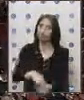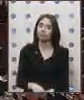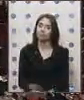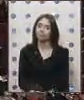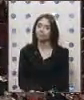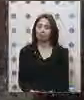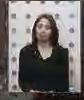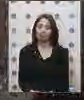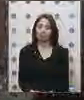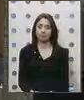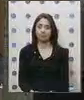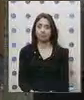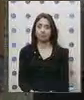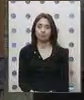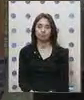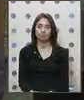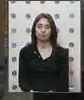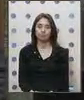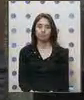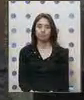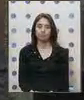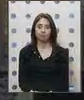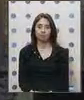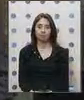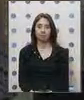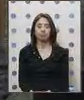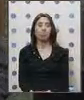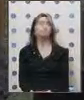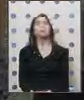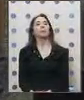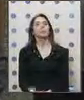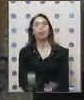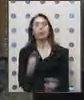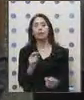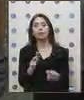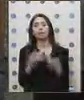Continuando con el debate, le ofrezco la palabra.